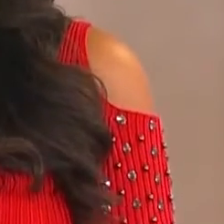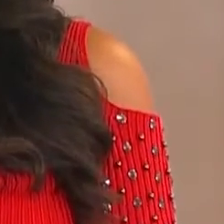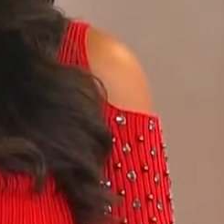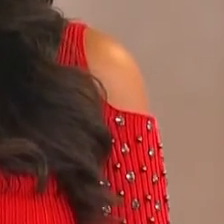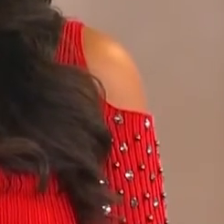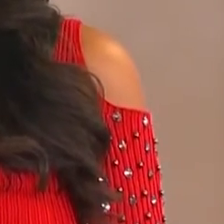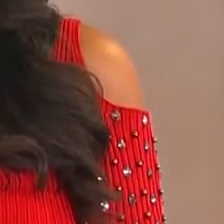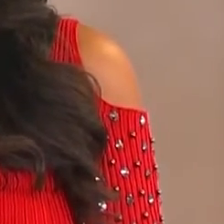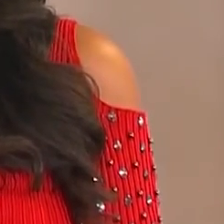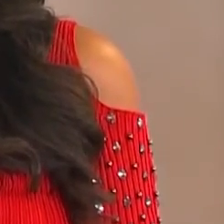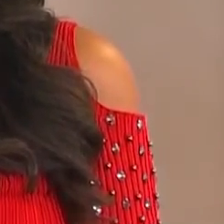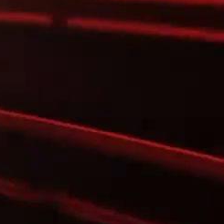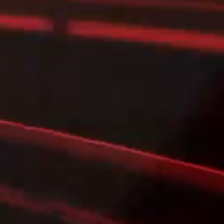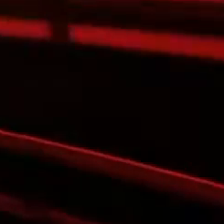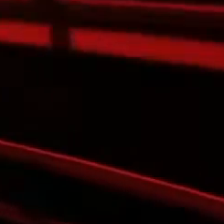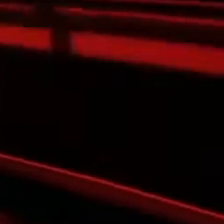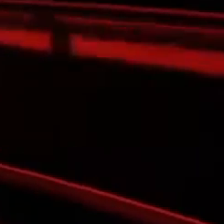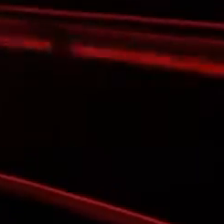México.